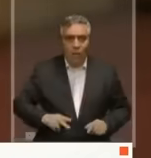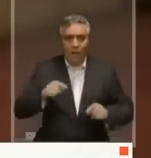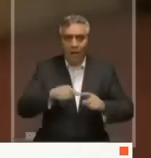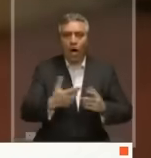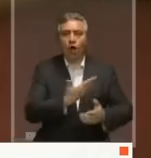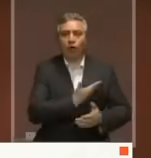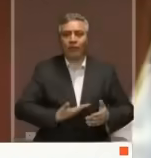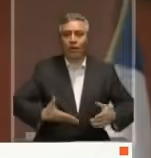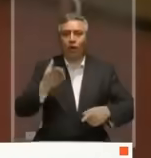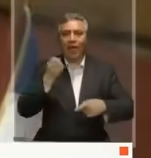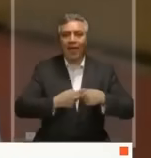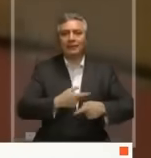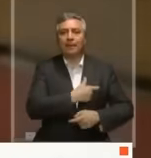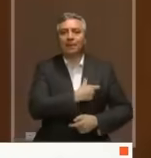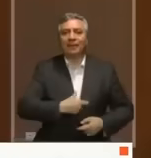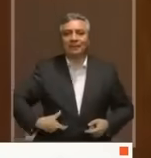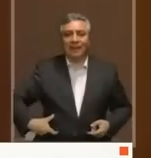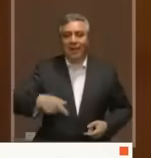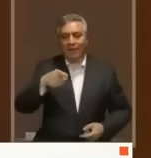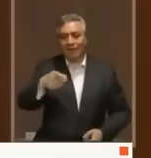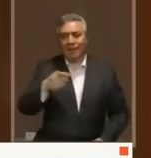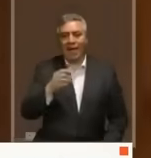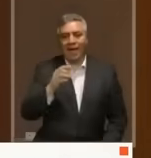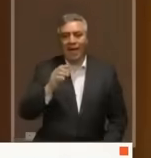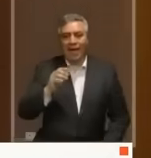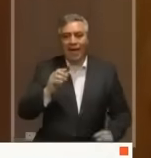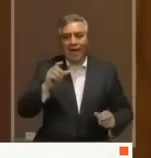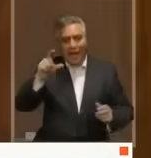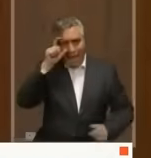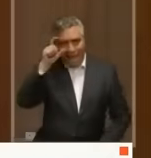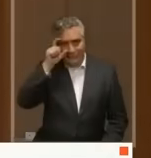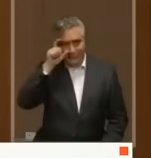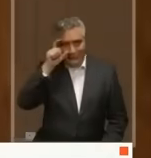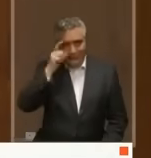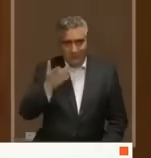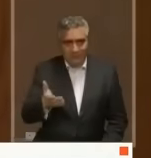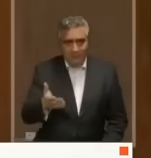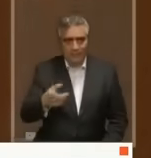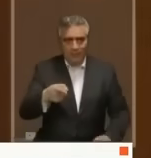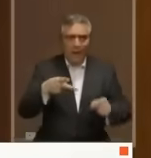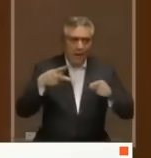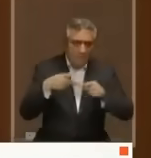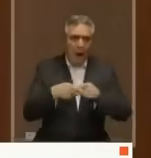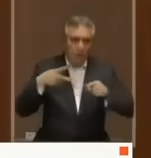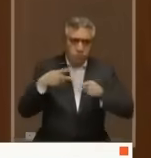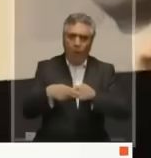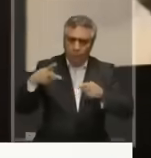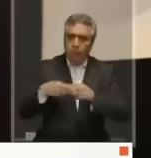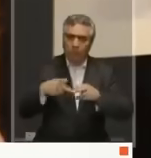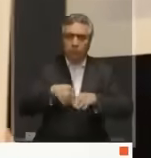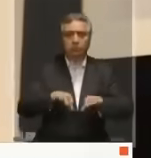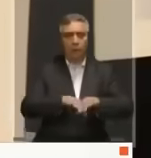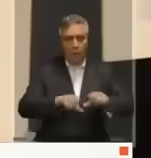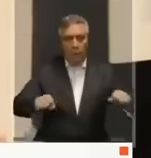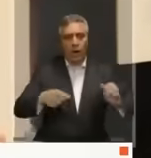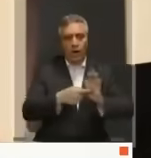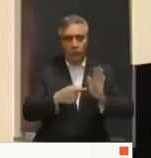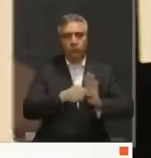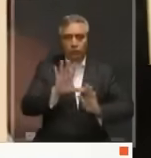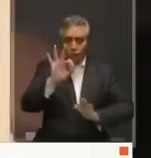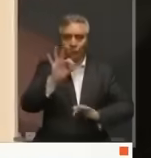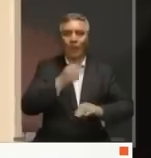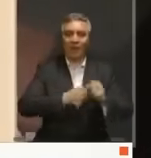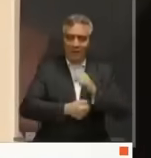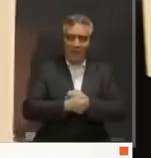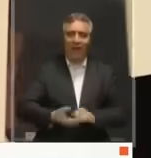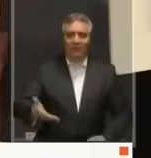del expresidente Salvador Allende Gossel. Así, en medio de constantes interrupciones, se dio lectura al acuerdo suscrito hace exactos 50 años,